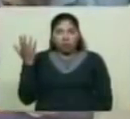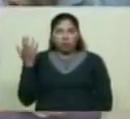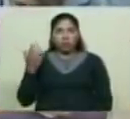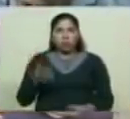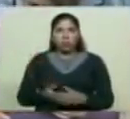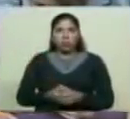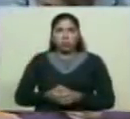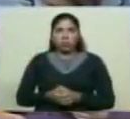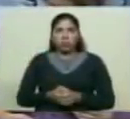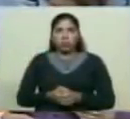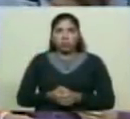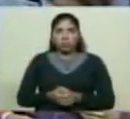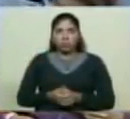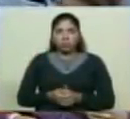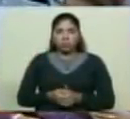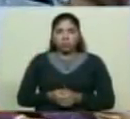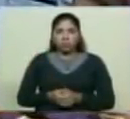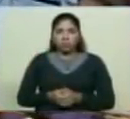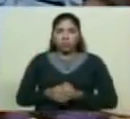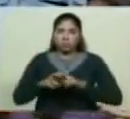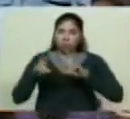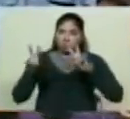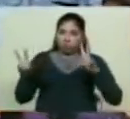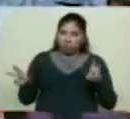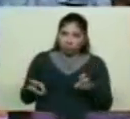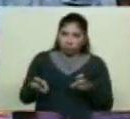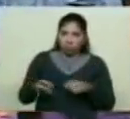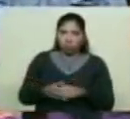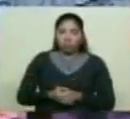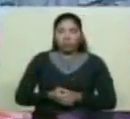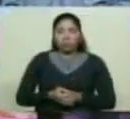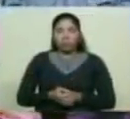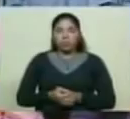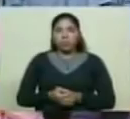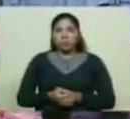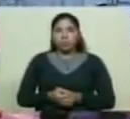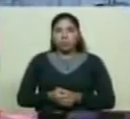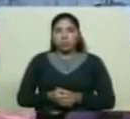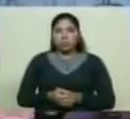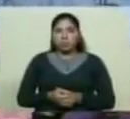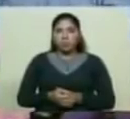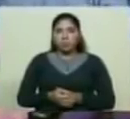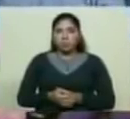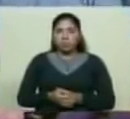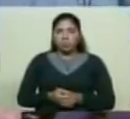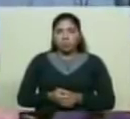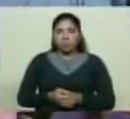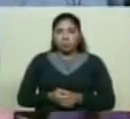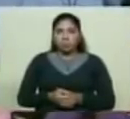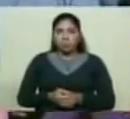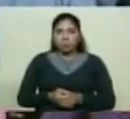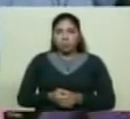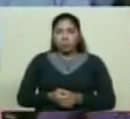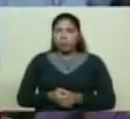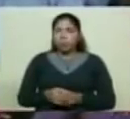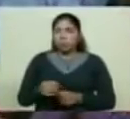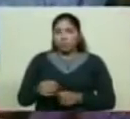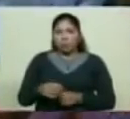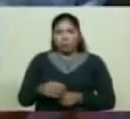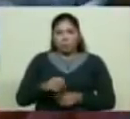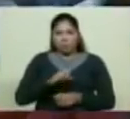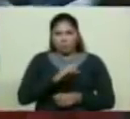ni virtudes fin de la cita la hazaña de bolívar consistió justamente en fraguar el modelo propio